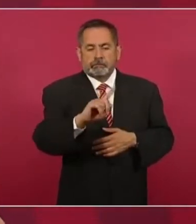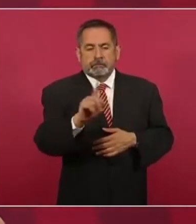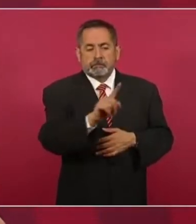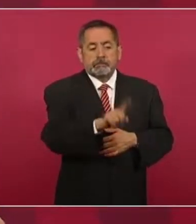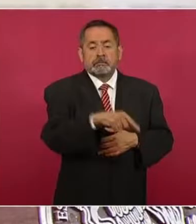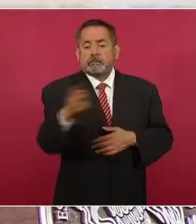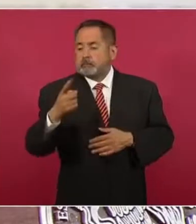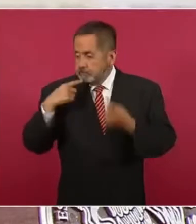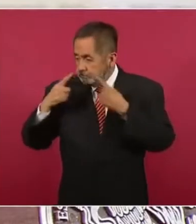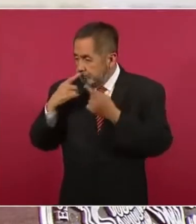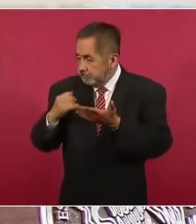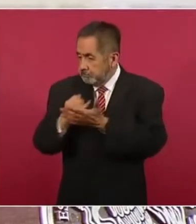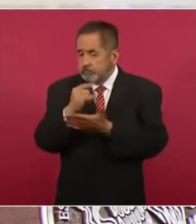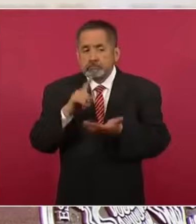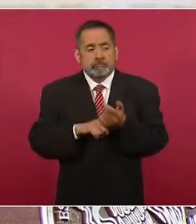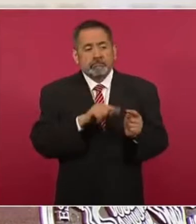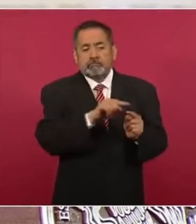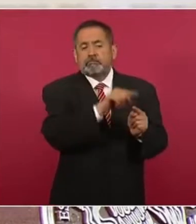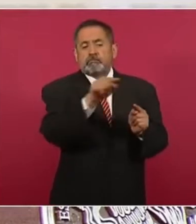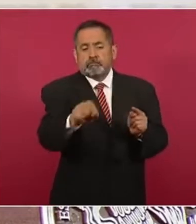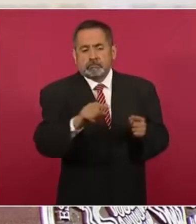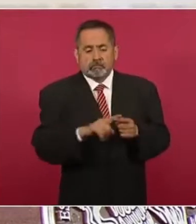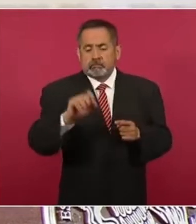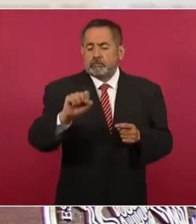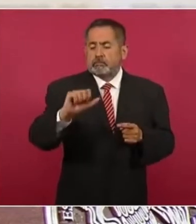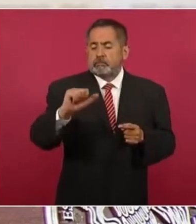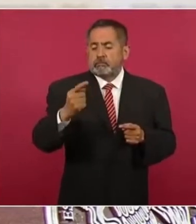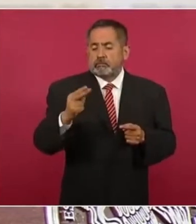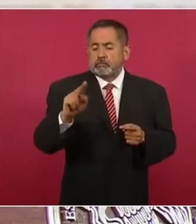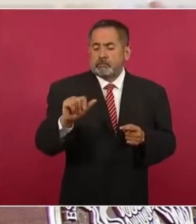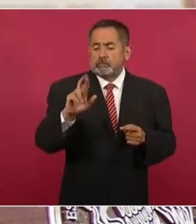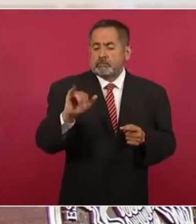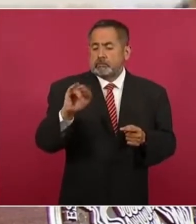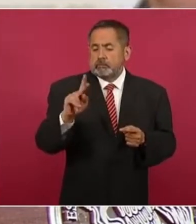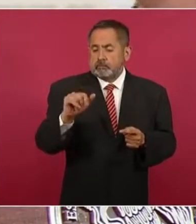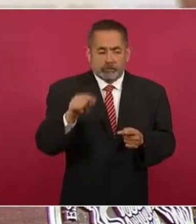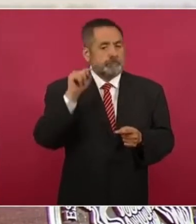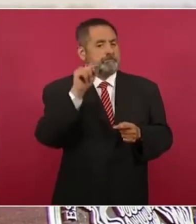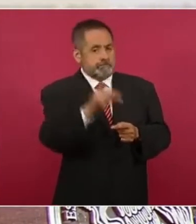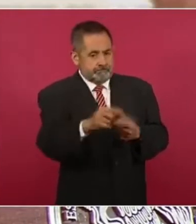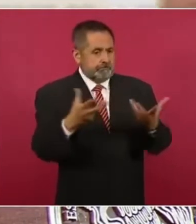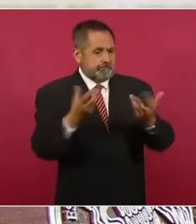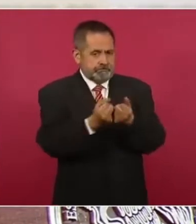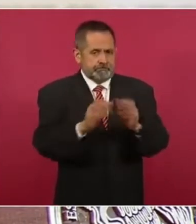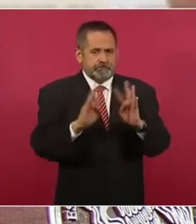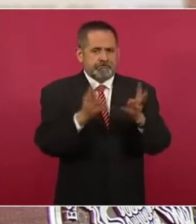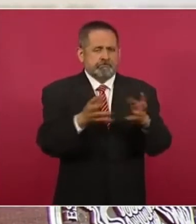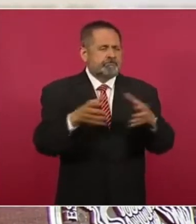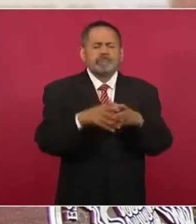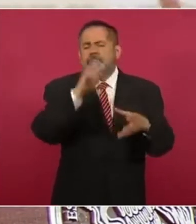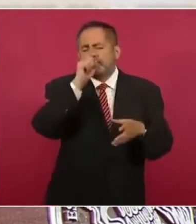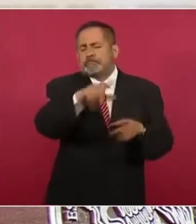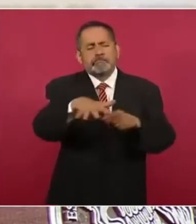Ya se decidió que fuese en Zaguaripa. Zaguaripa, ahí nos vamos a reunir, pero es la